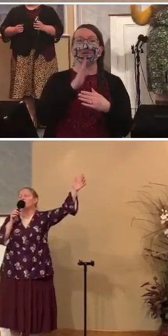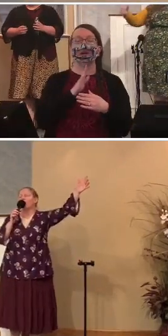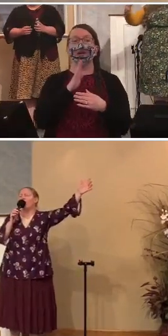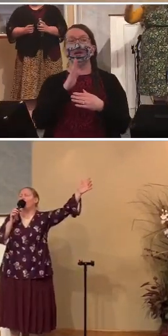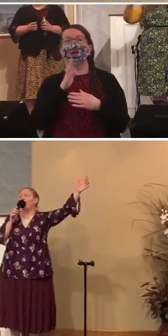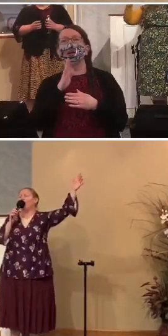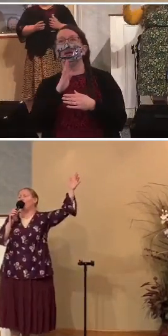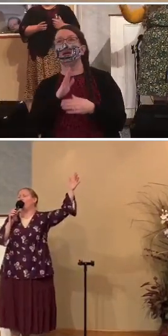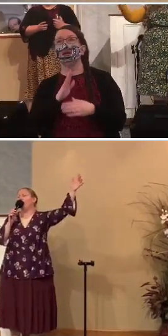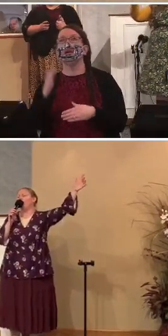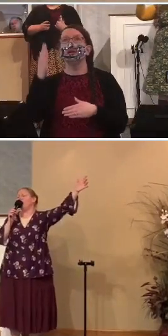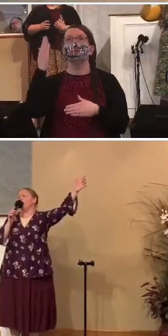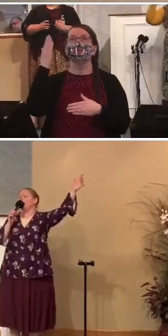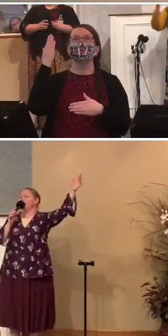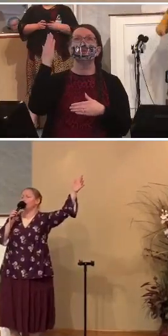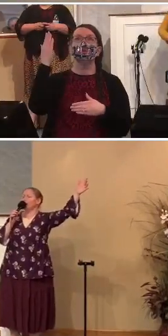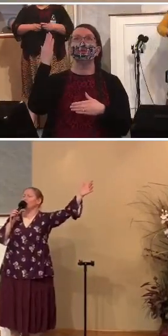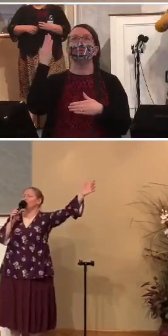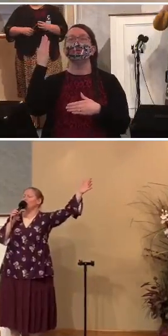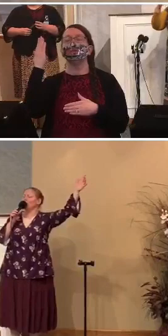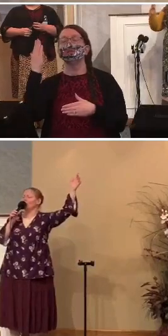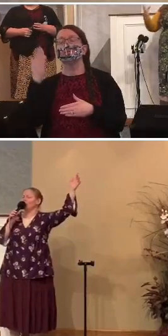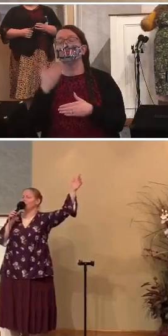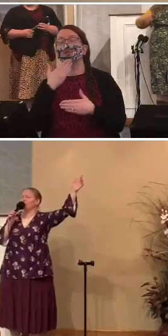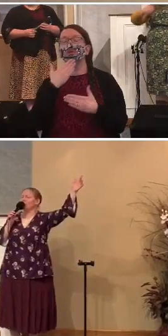Dios, tú eres tan bueno.